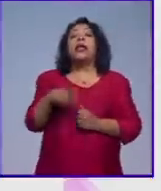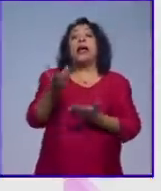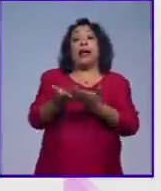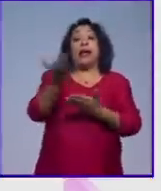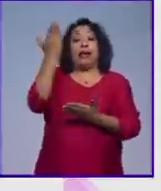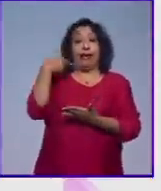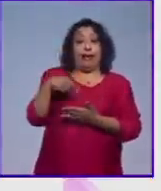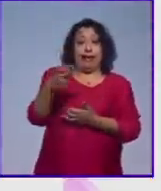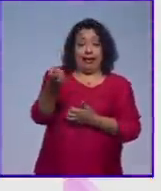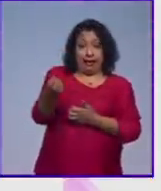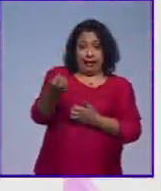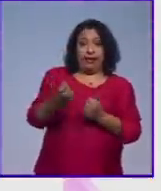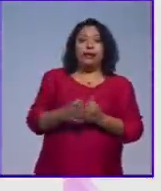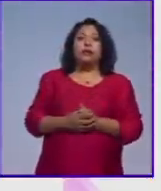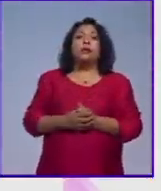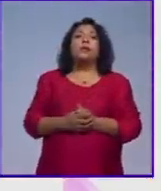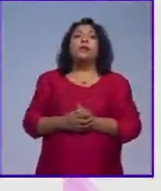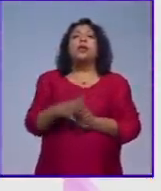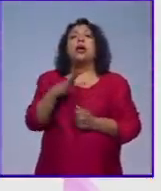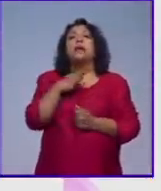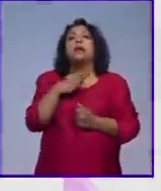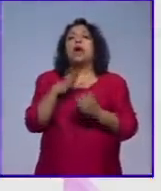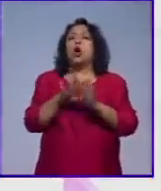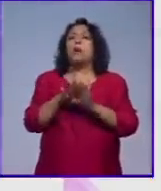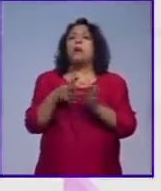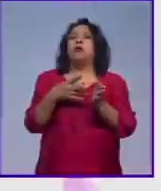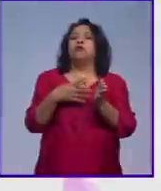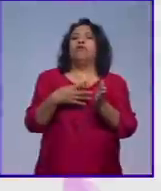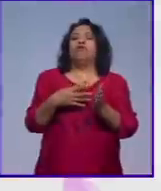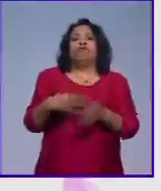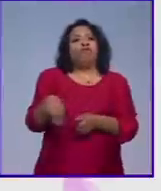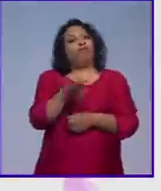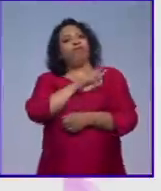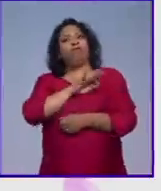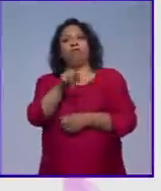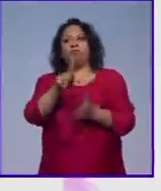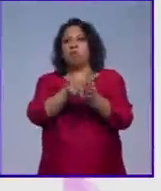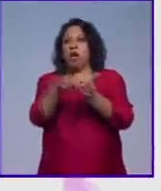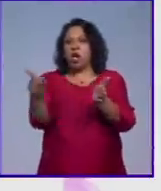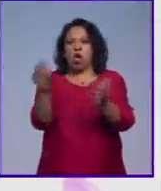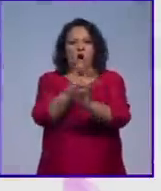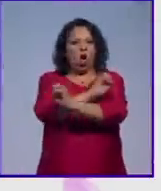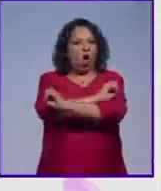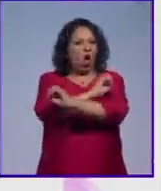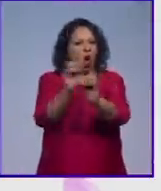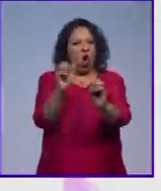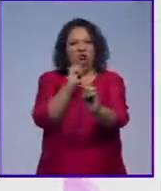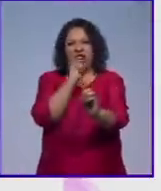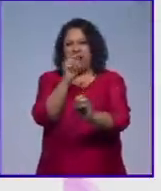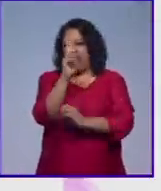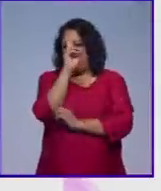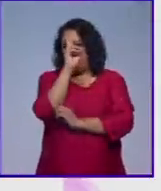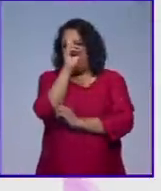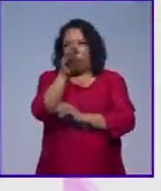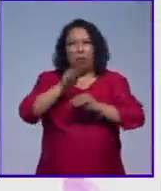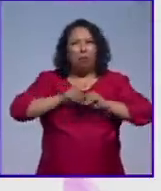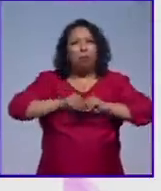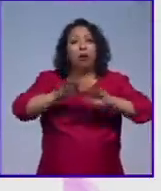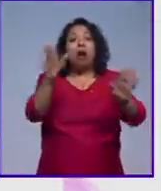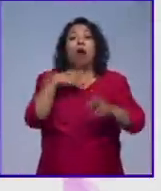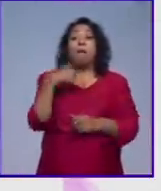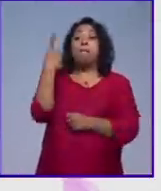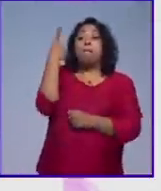ese momento, era un acto de valor porque ningún periódico publicaba nada. Había una